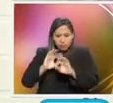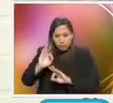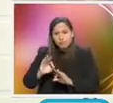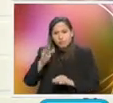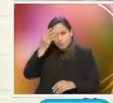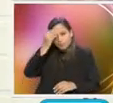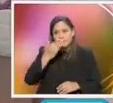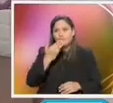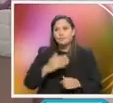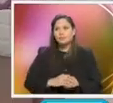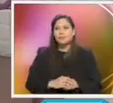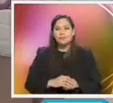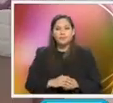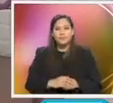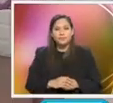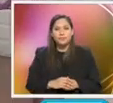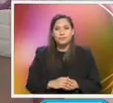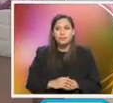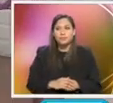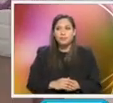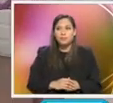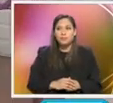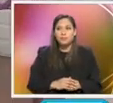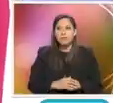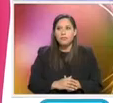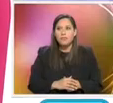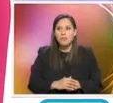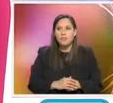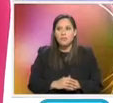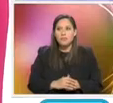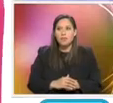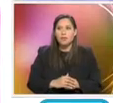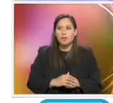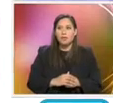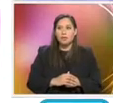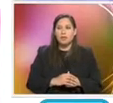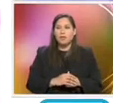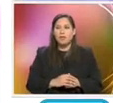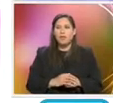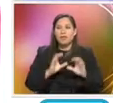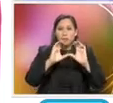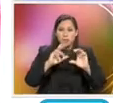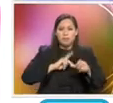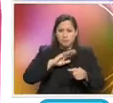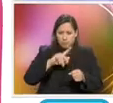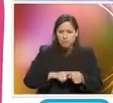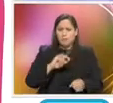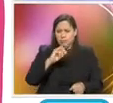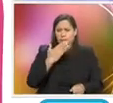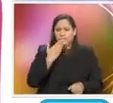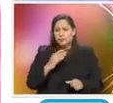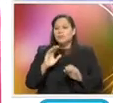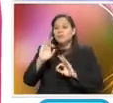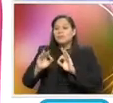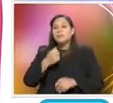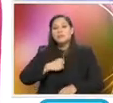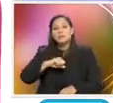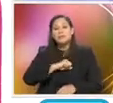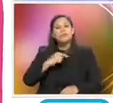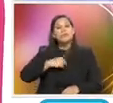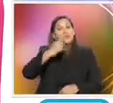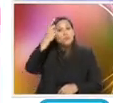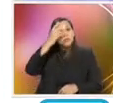muy importante, ¿no? No nada más es hablar de los cuidados que debe darse una mascota, que sin duda es muy importante para brindar salud, también cómo ser un